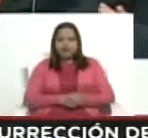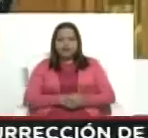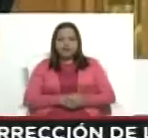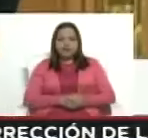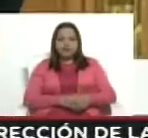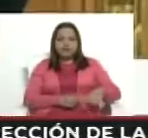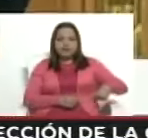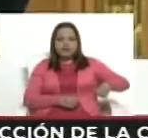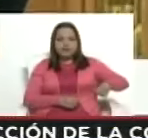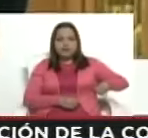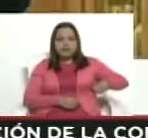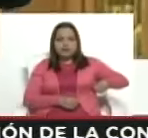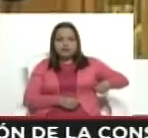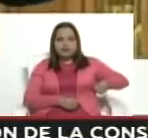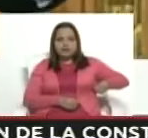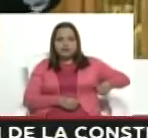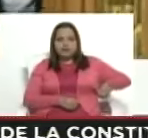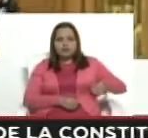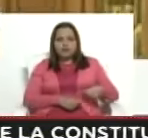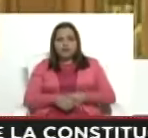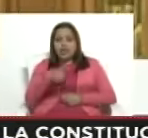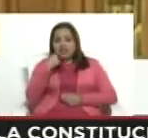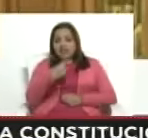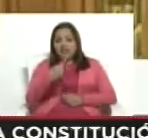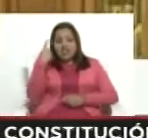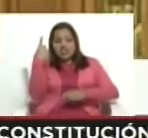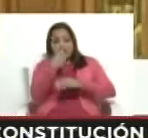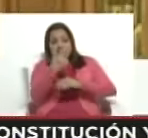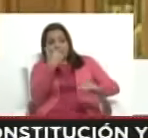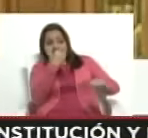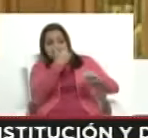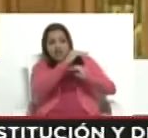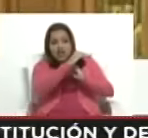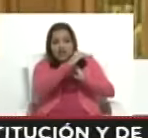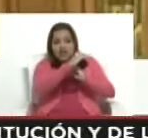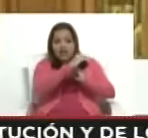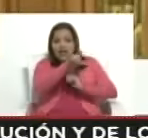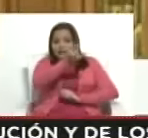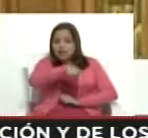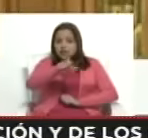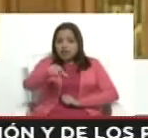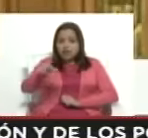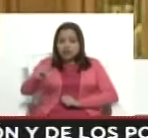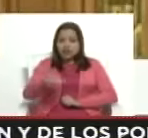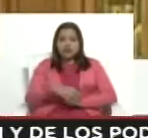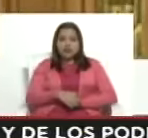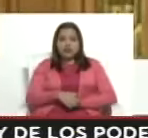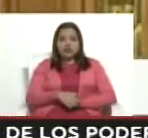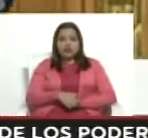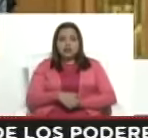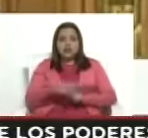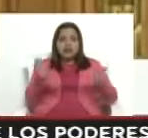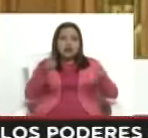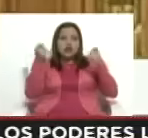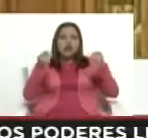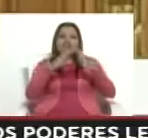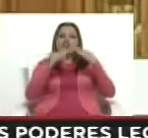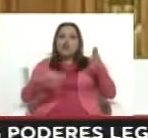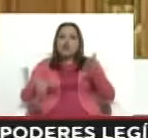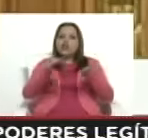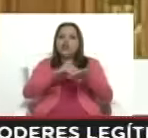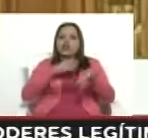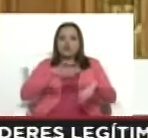Clodosvaldo dice, hay que enviar un mensaje a la gente de que ya todo va a retomar la